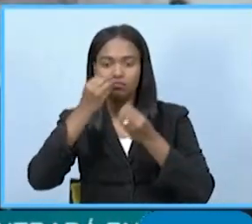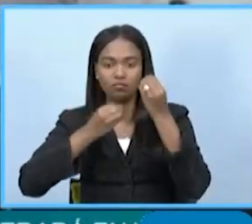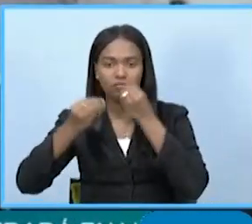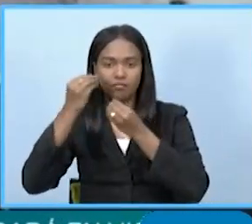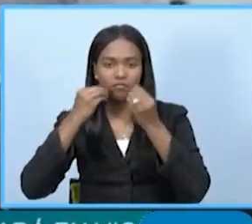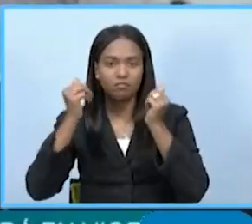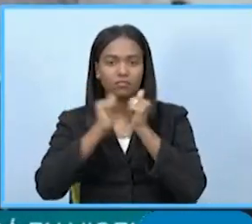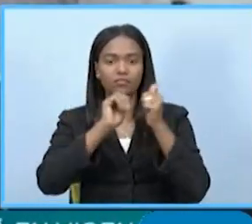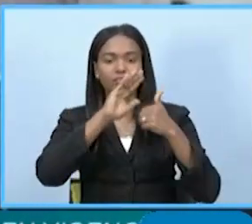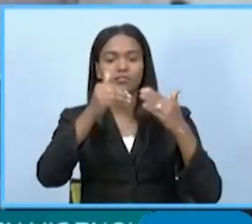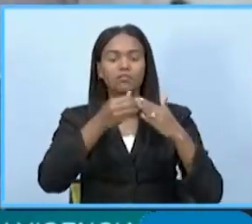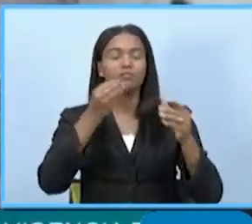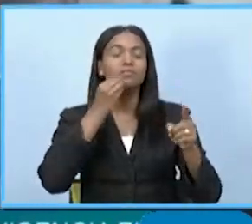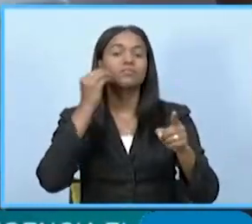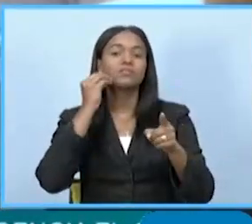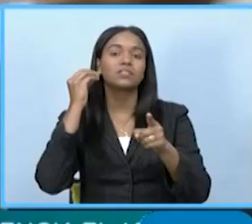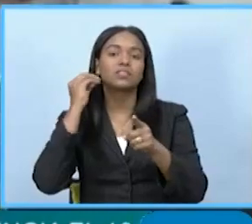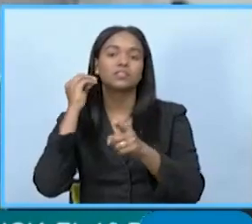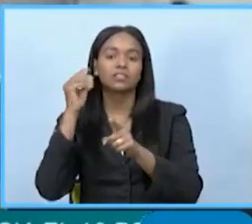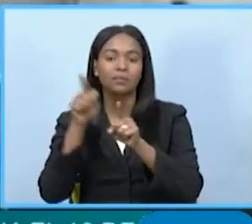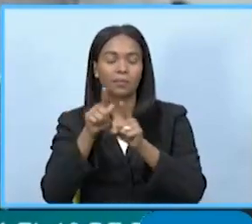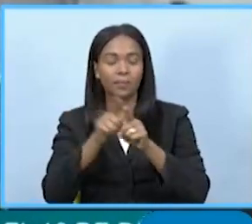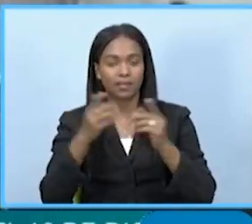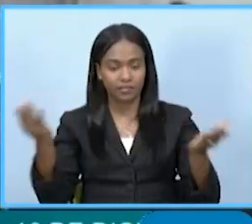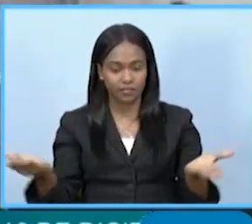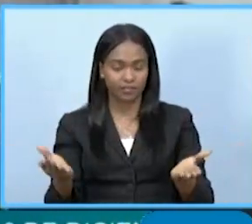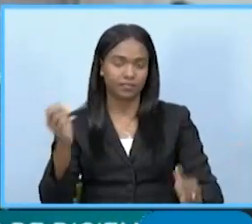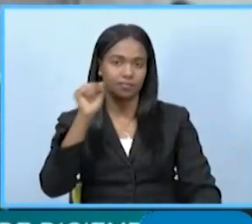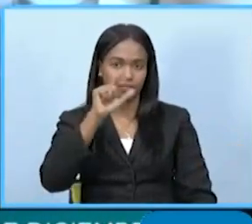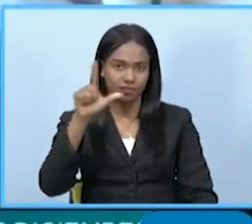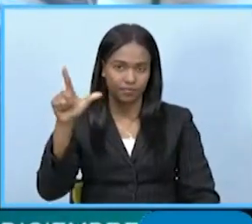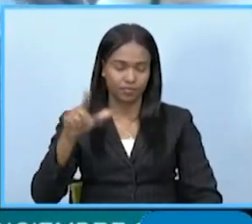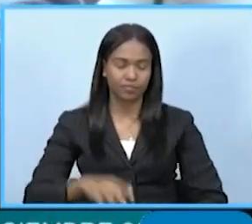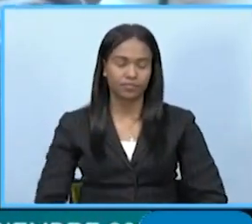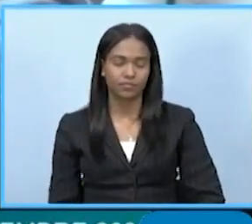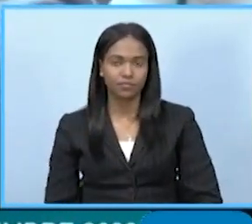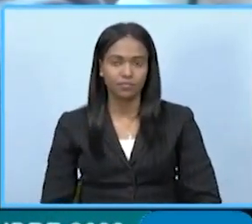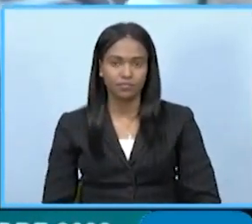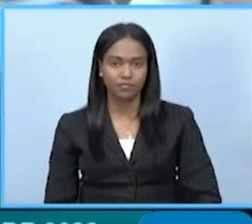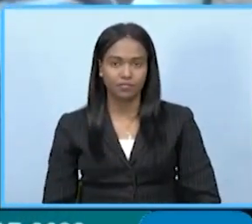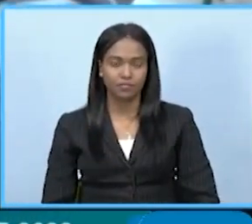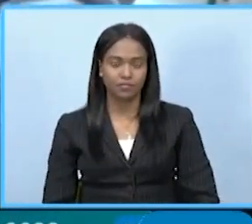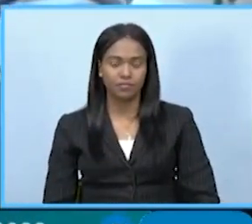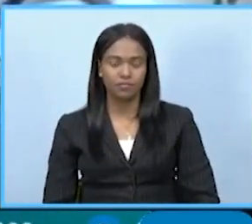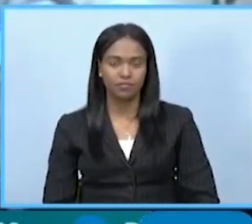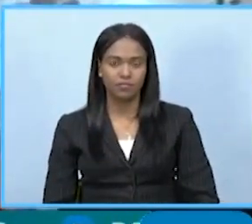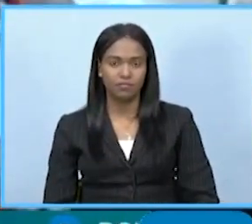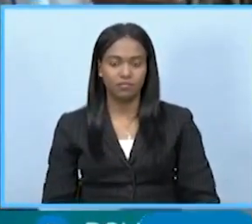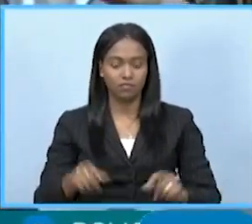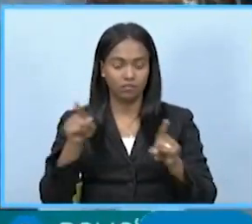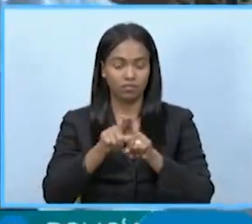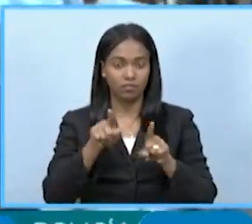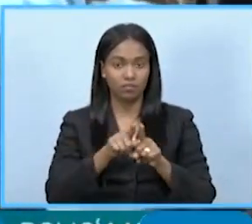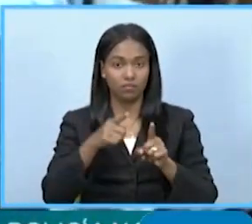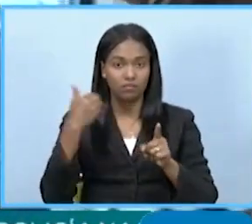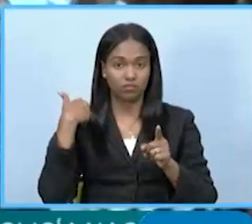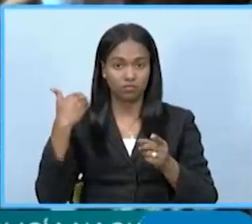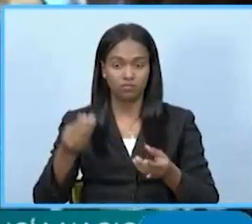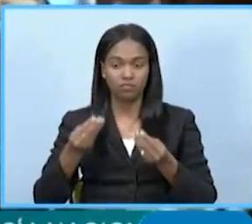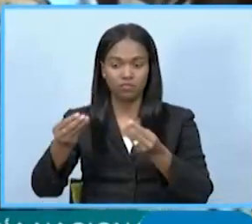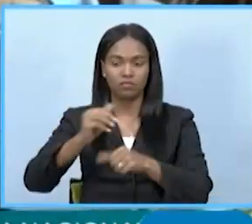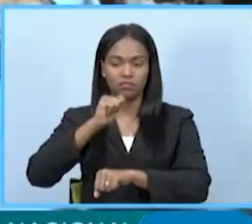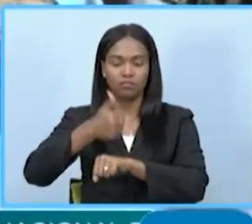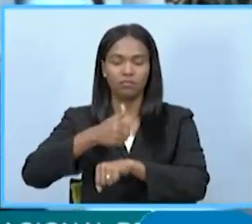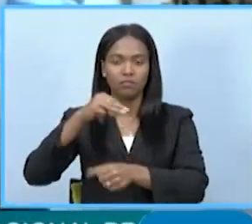a todos los guardias, incluyendo aquí en Los Alcarrizos. Y es que además será colocado un